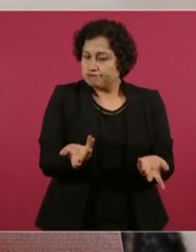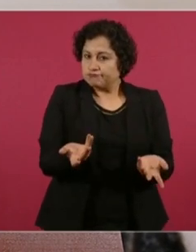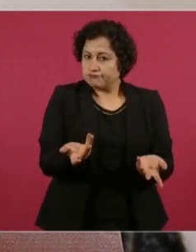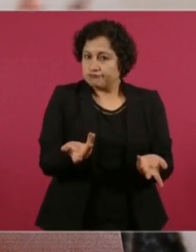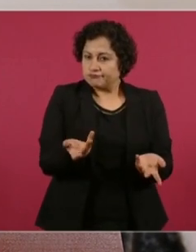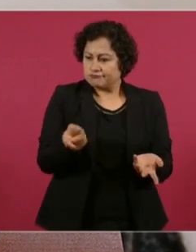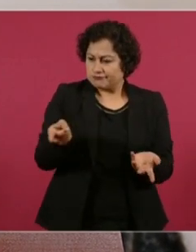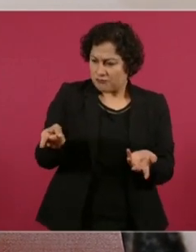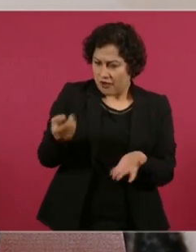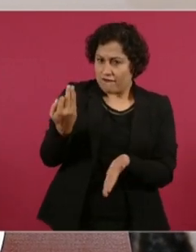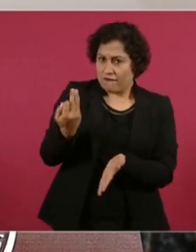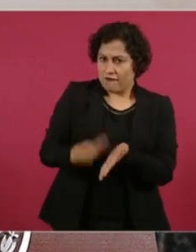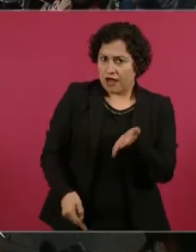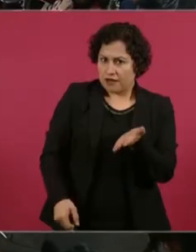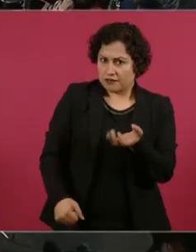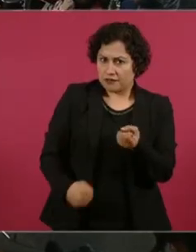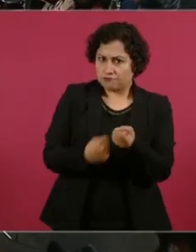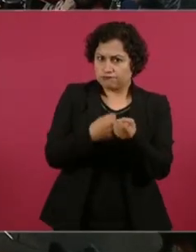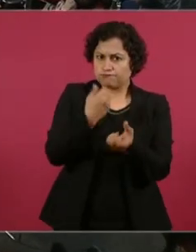no tenga sustento,